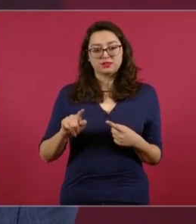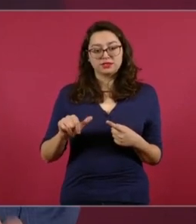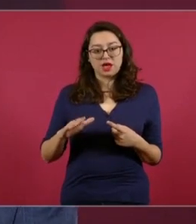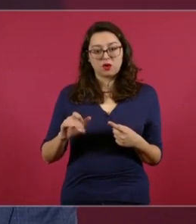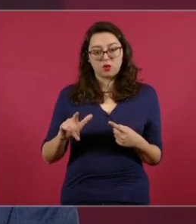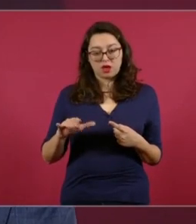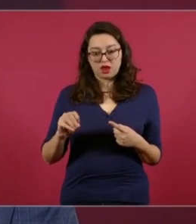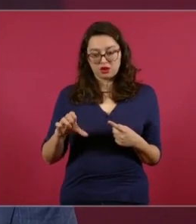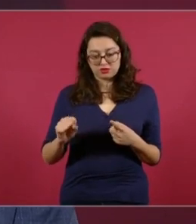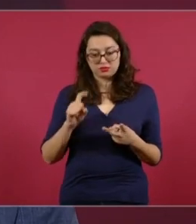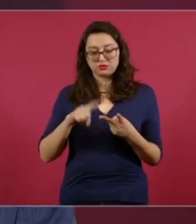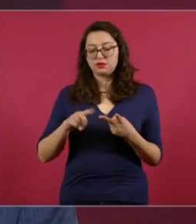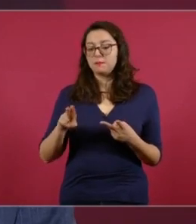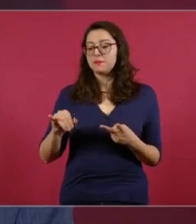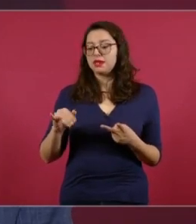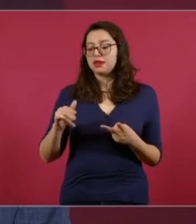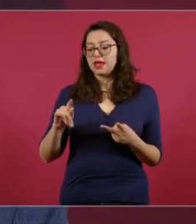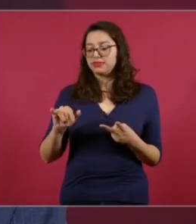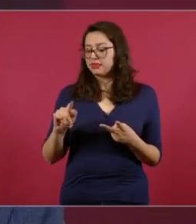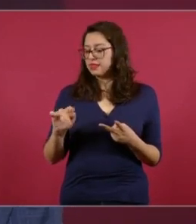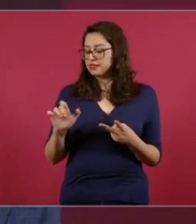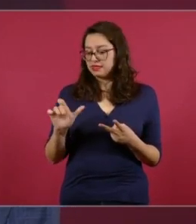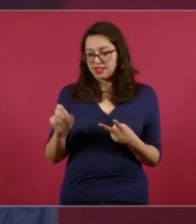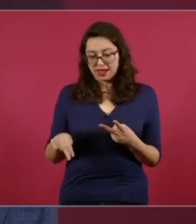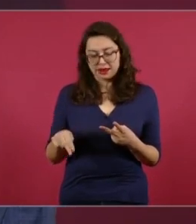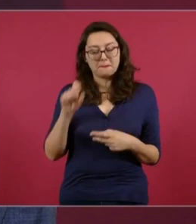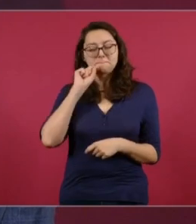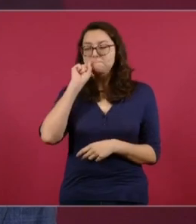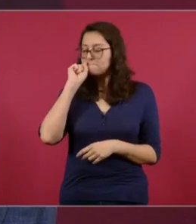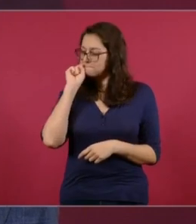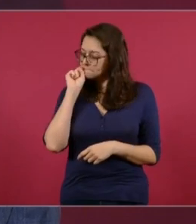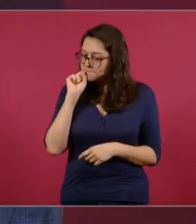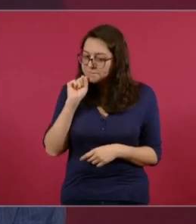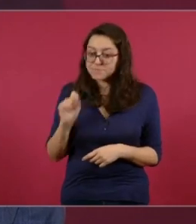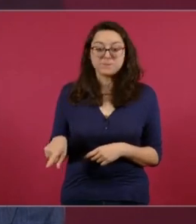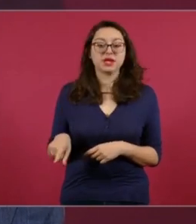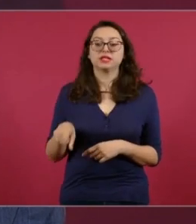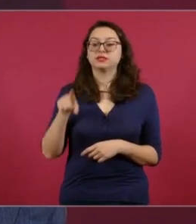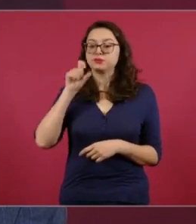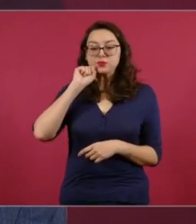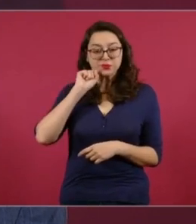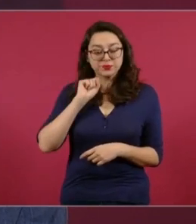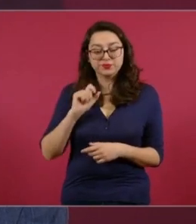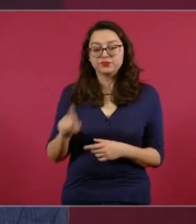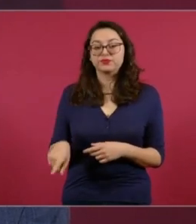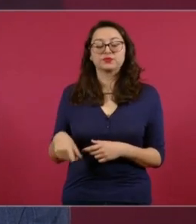En Minatitlán, cada año, desde que estamos en el gobierno,